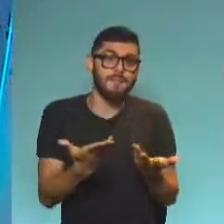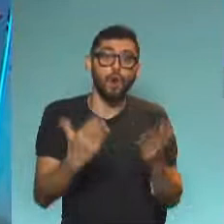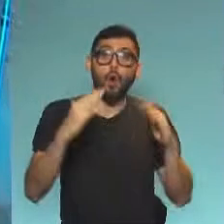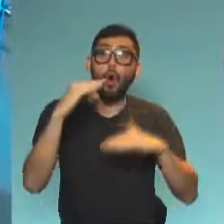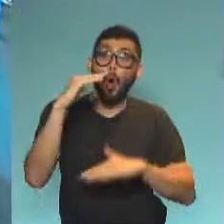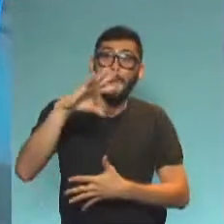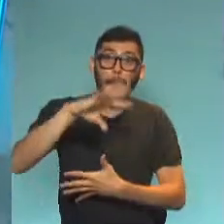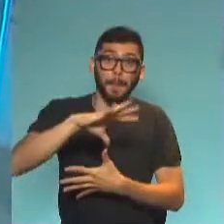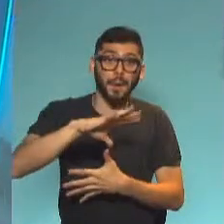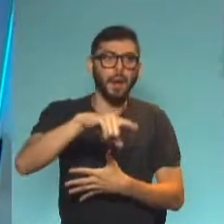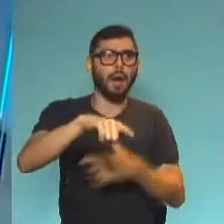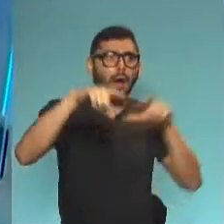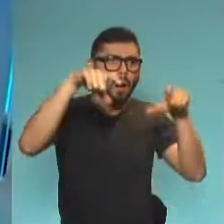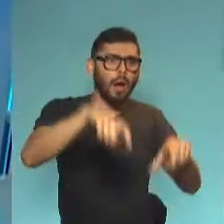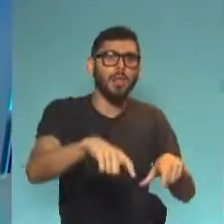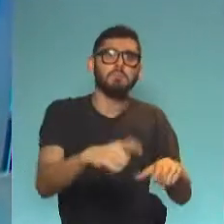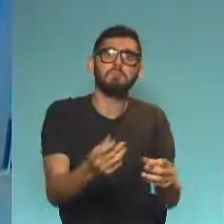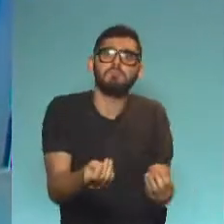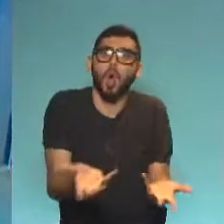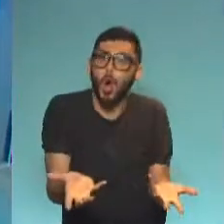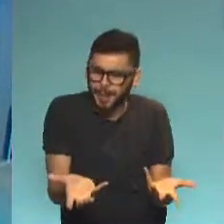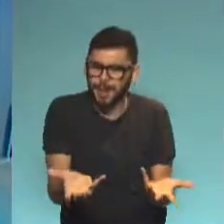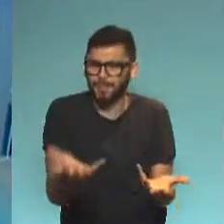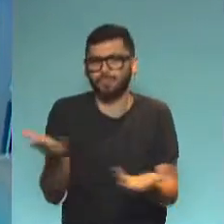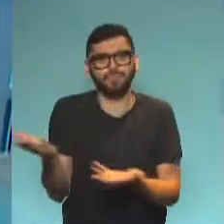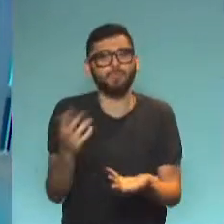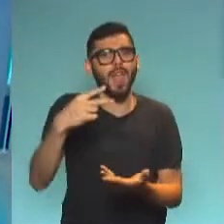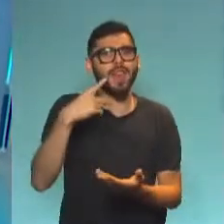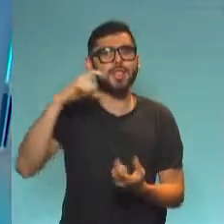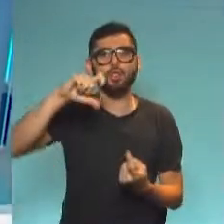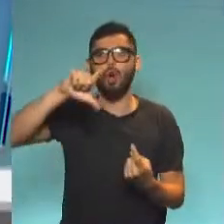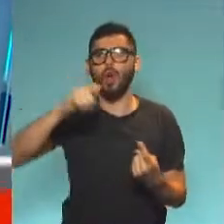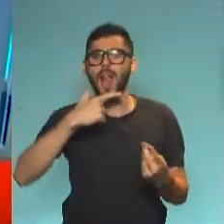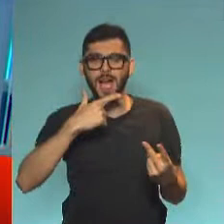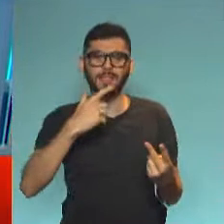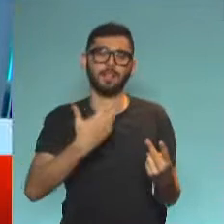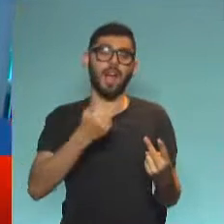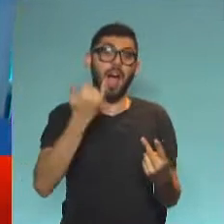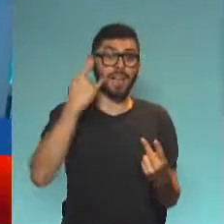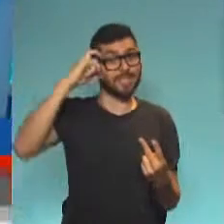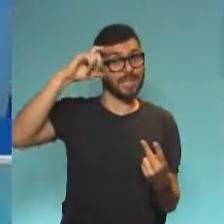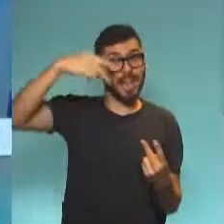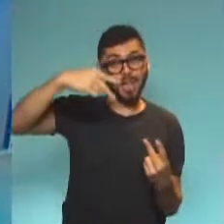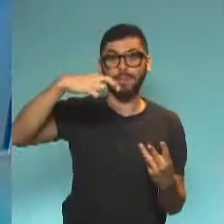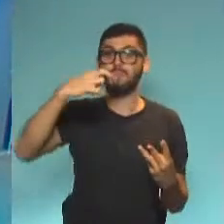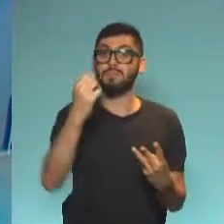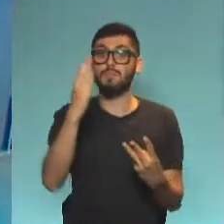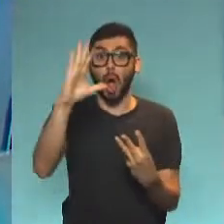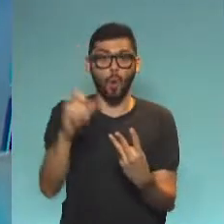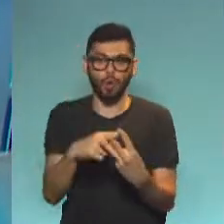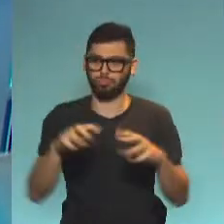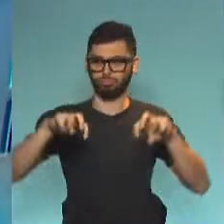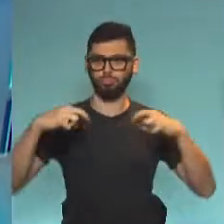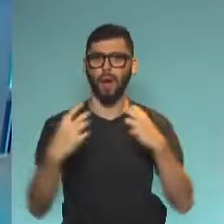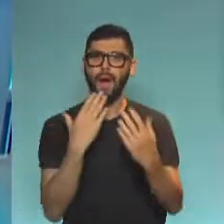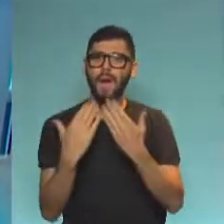América finalmente se va a jugar en el país vecino. Nicolás Fiorentino, Ayelen Oliva, Pablo Tiburzi, todos listos para analizar este tema.